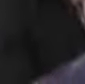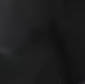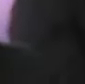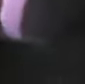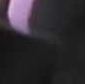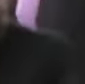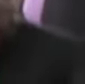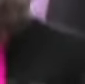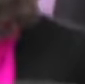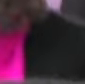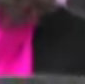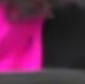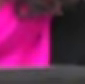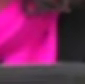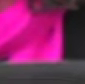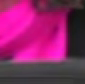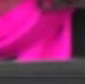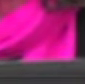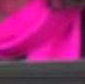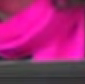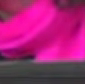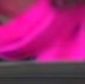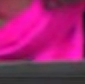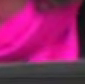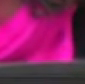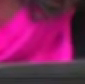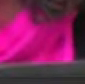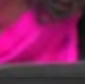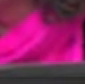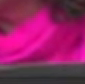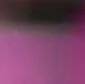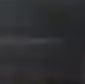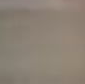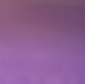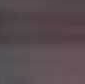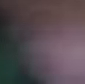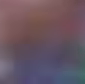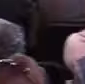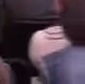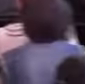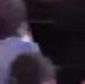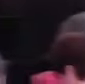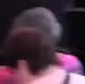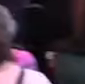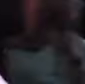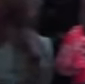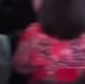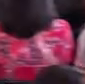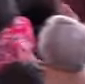A la Seremi de Medio Ambiente de la Región Metropolitana, Sonia Reyes.